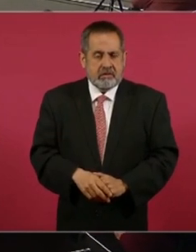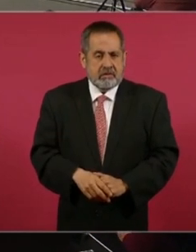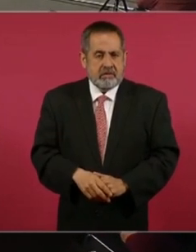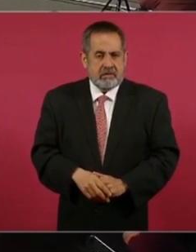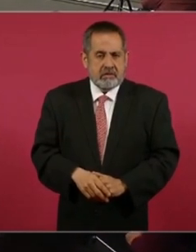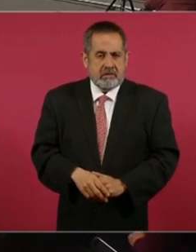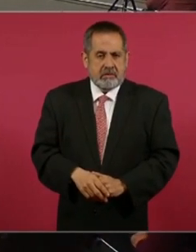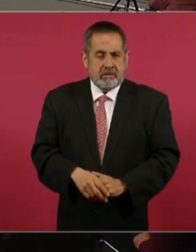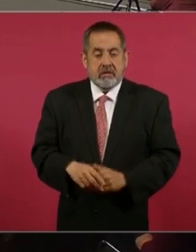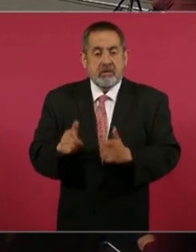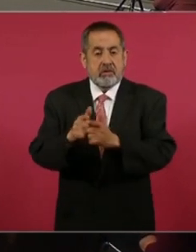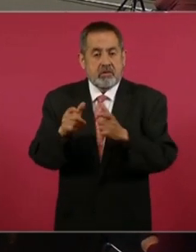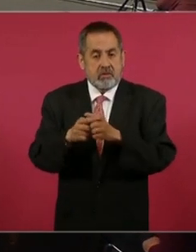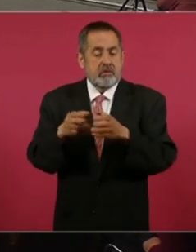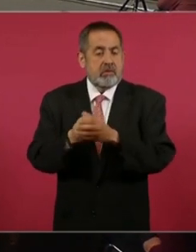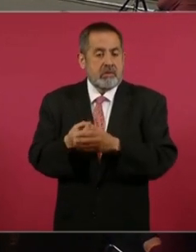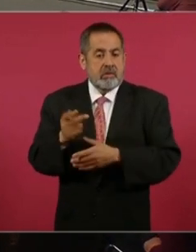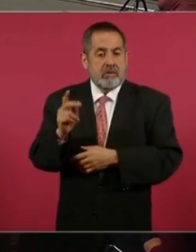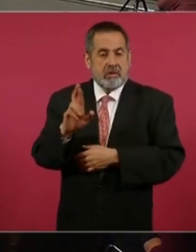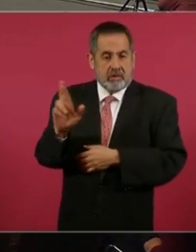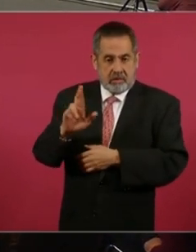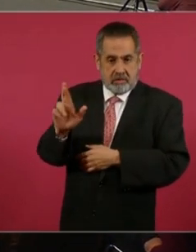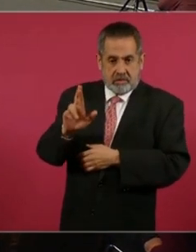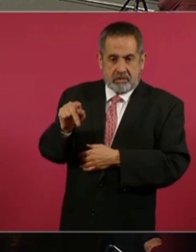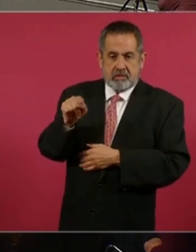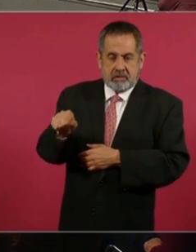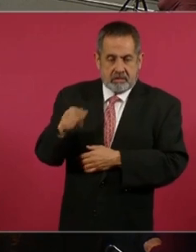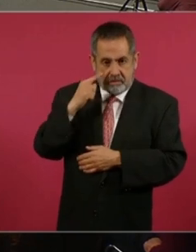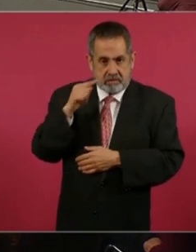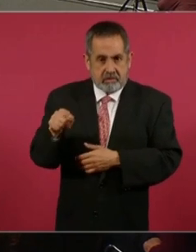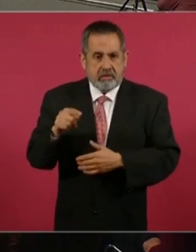Es del Partido Republicano. O sea,